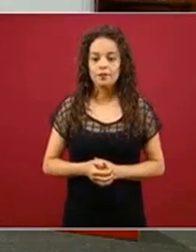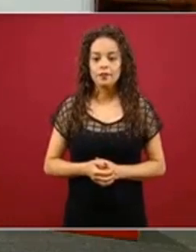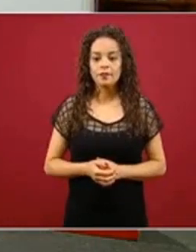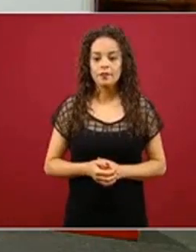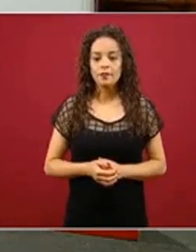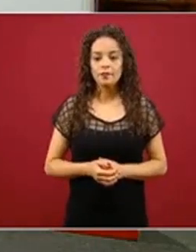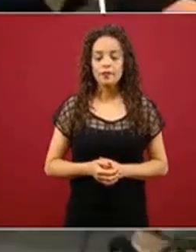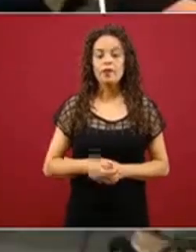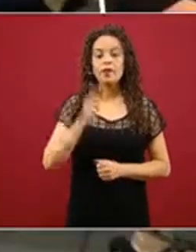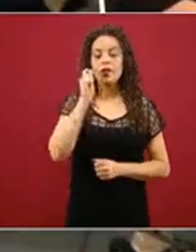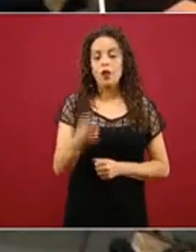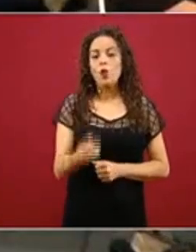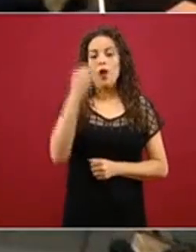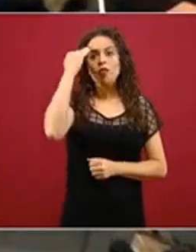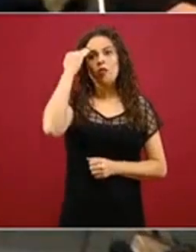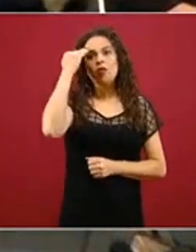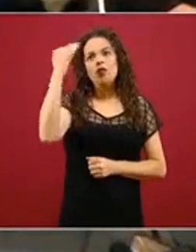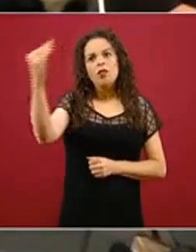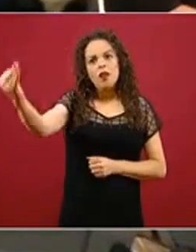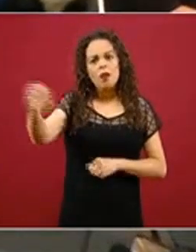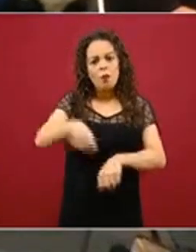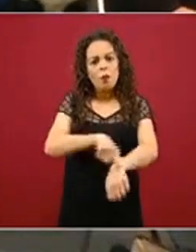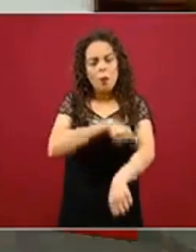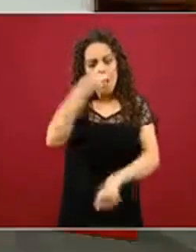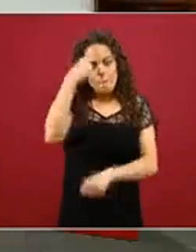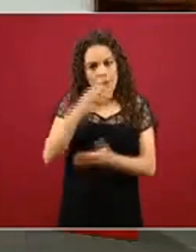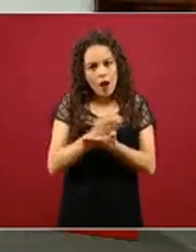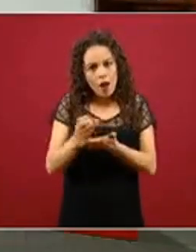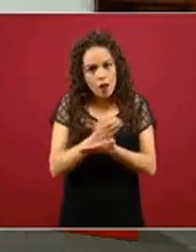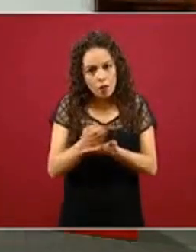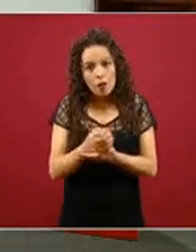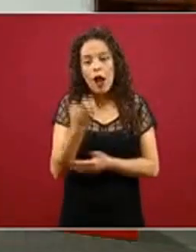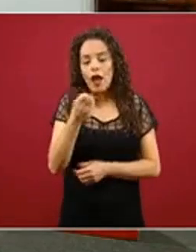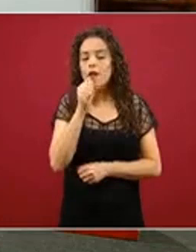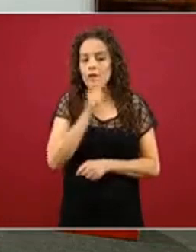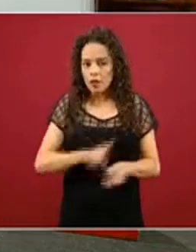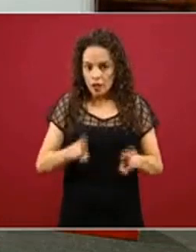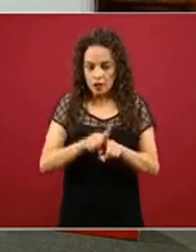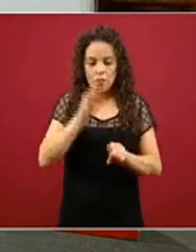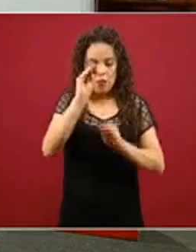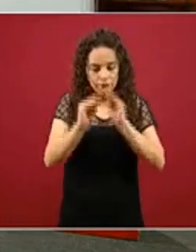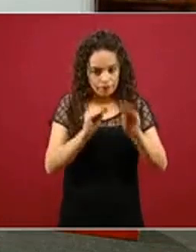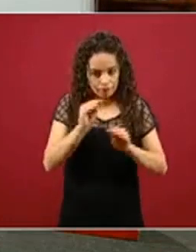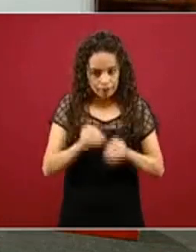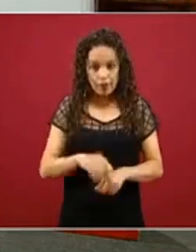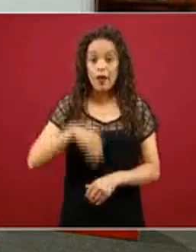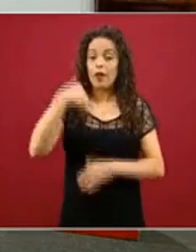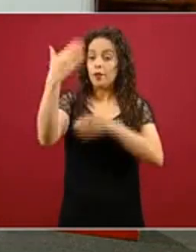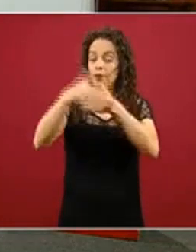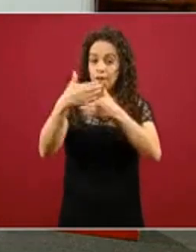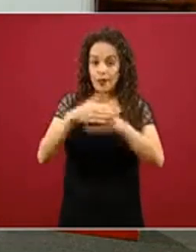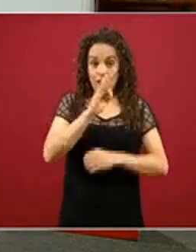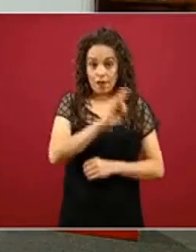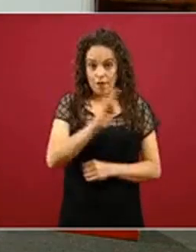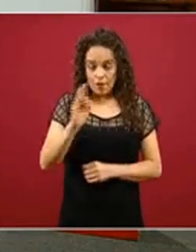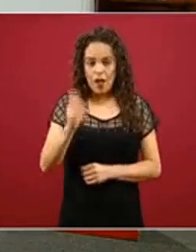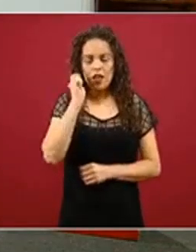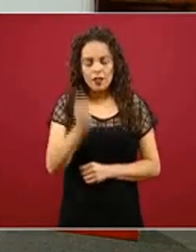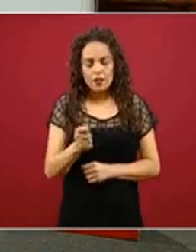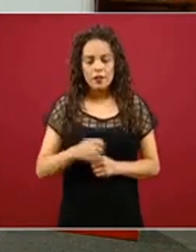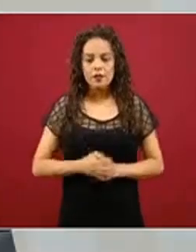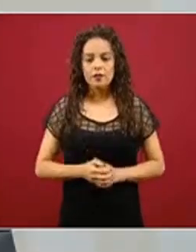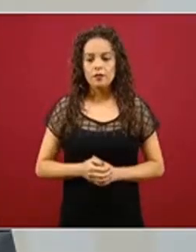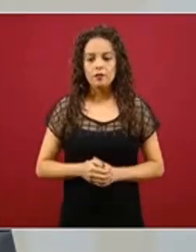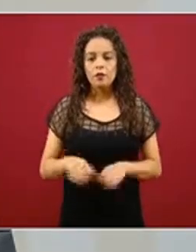que tardaron en recuperarse, y no perdamos de vista algo de lo que hablaremos también en fechas próximas, que es los retos de